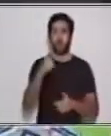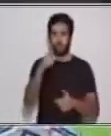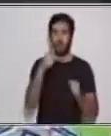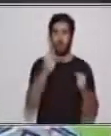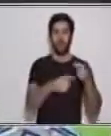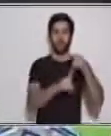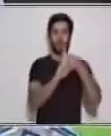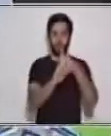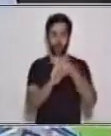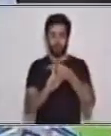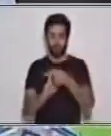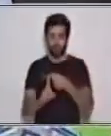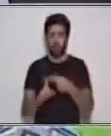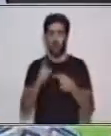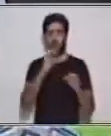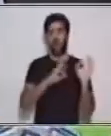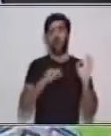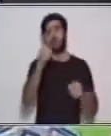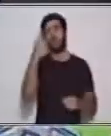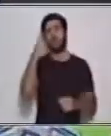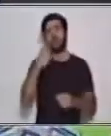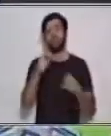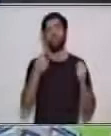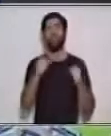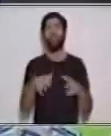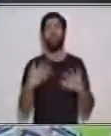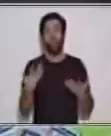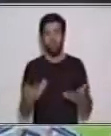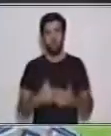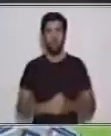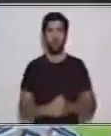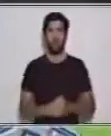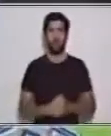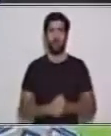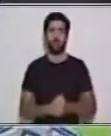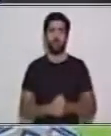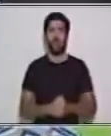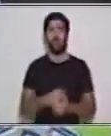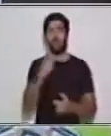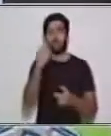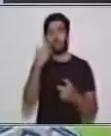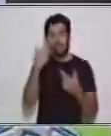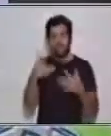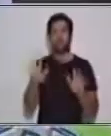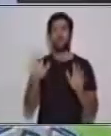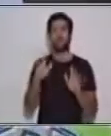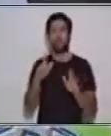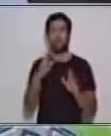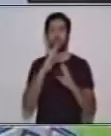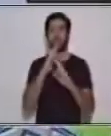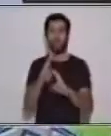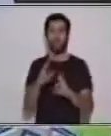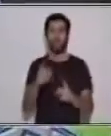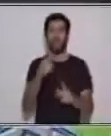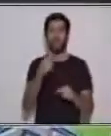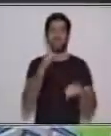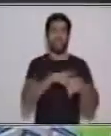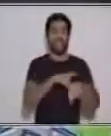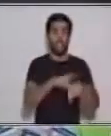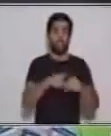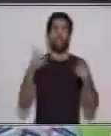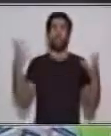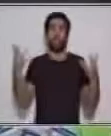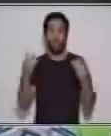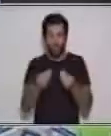dilo en voz alta en casa y trata de dar esa respuesta. ¿Cuántos minutos de